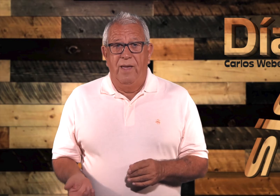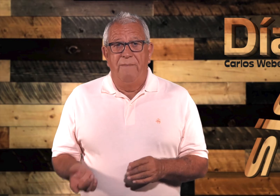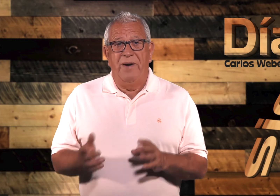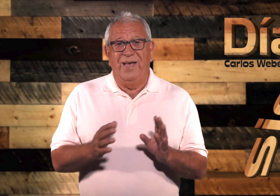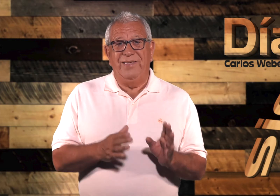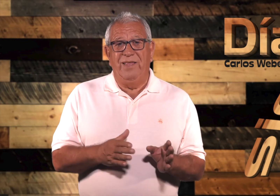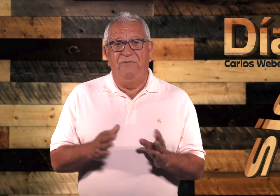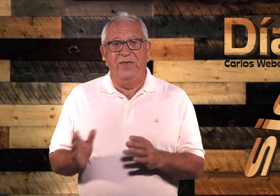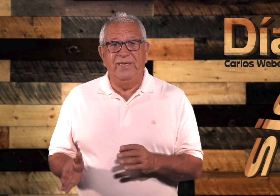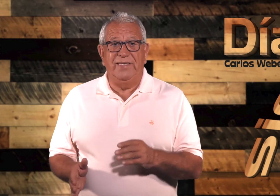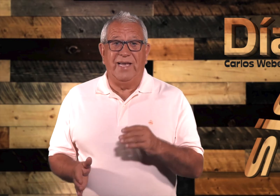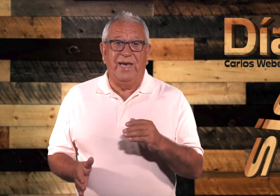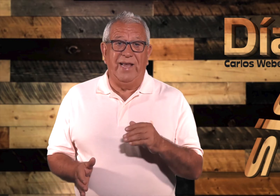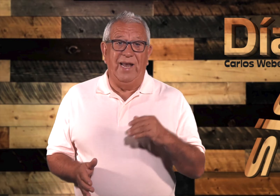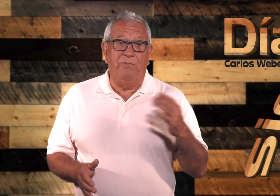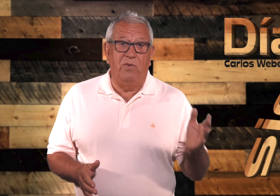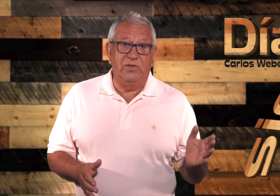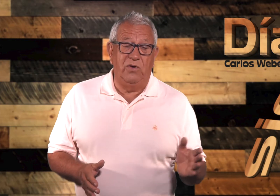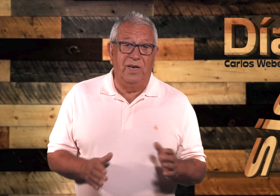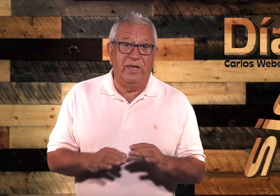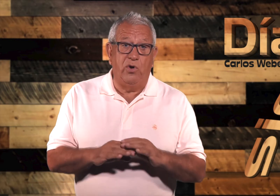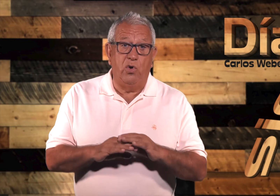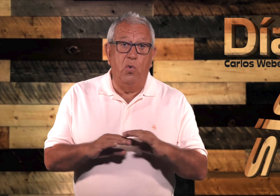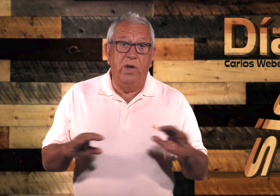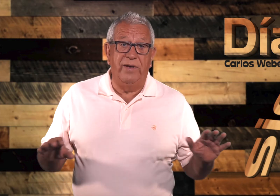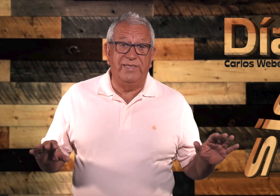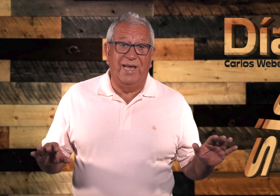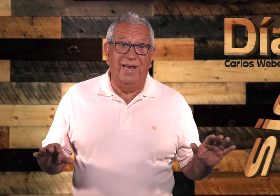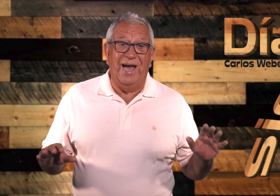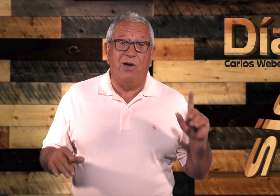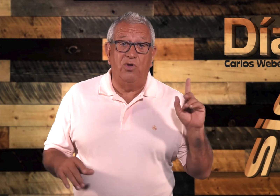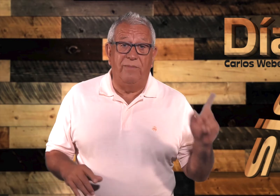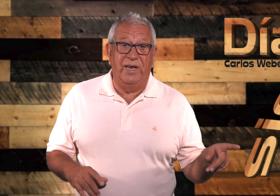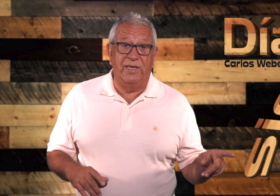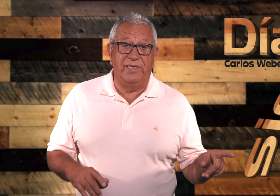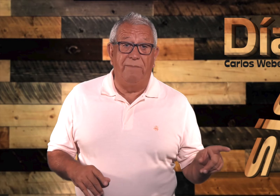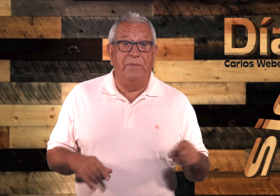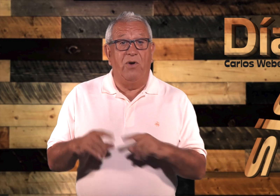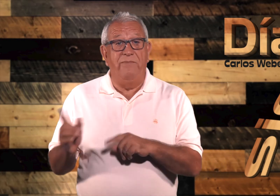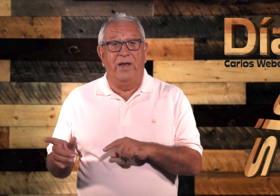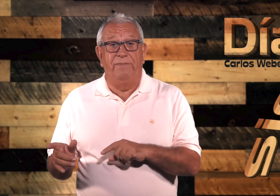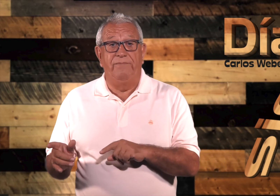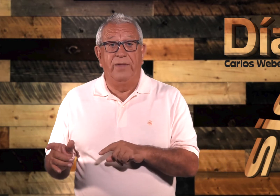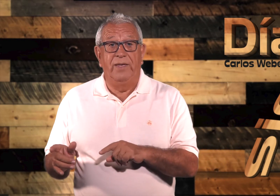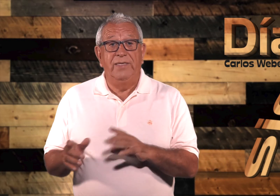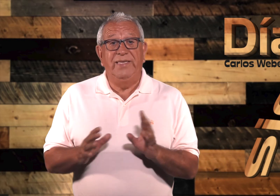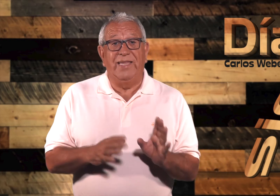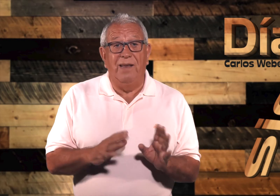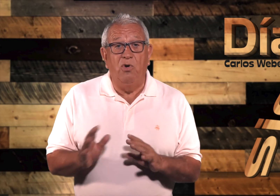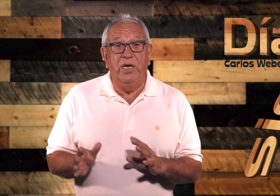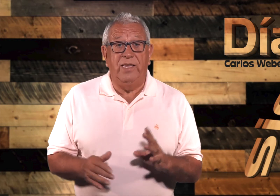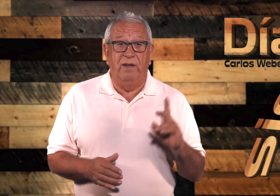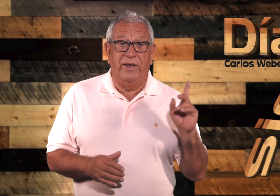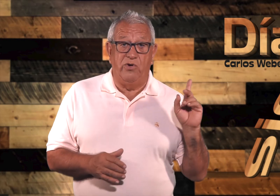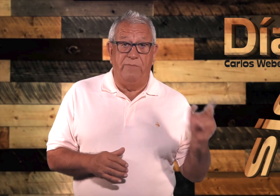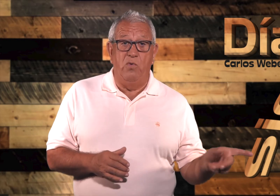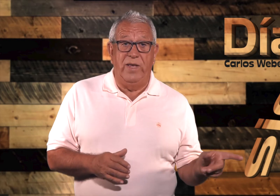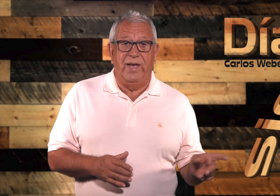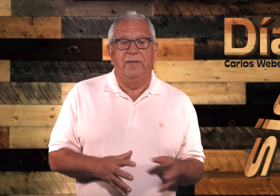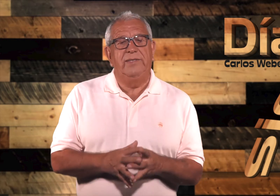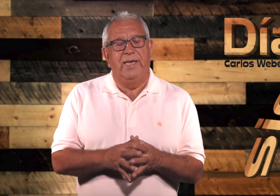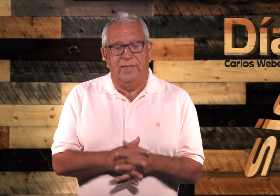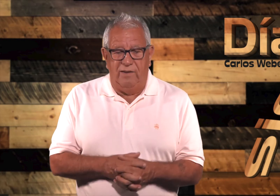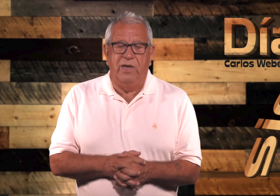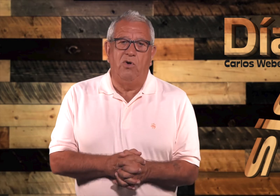va a ser difícil sacar a la población del terror universal a contaminarse pero ahí van sí hasta las monjitas del barrio